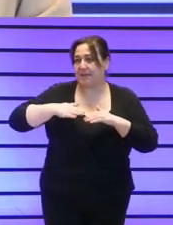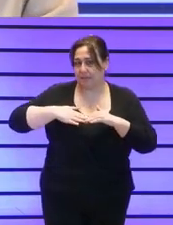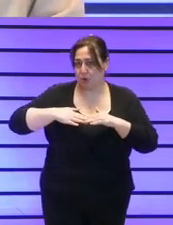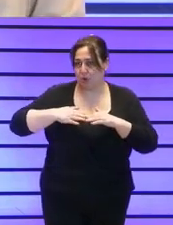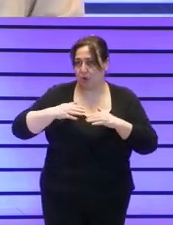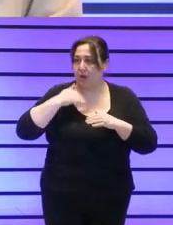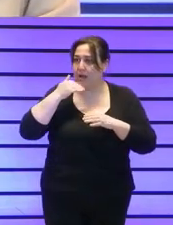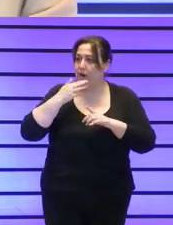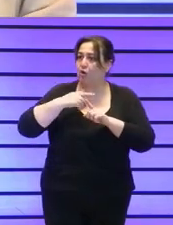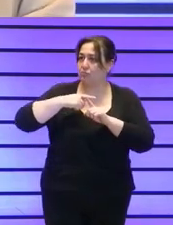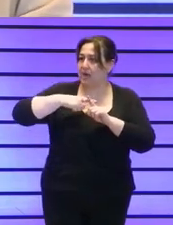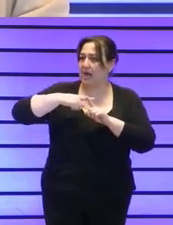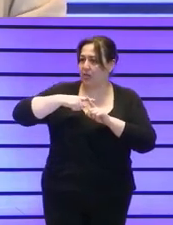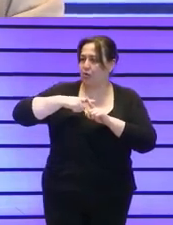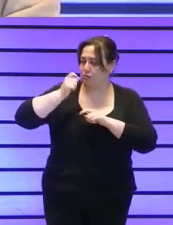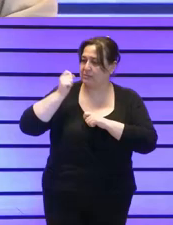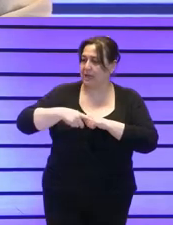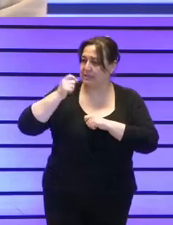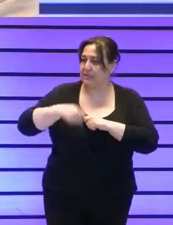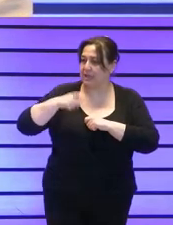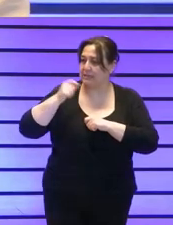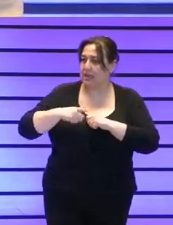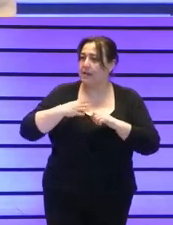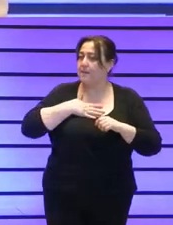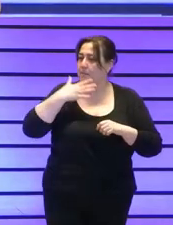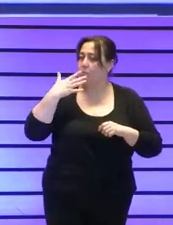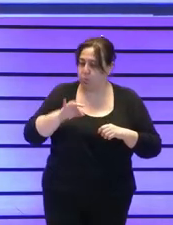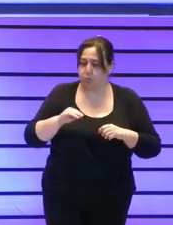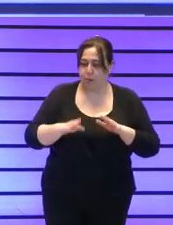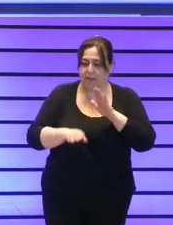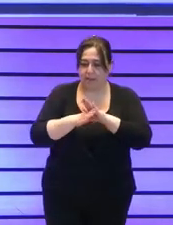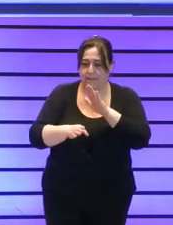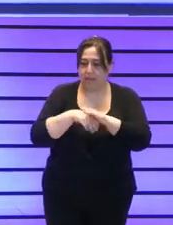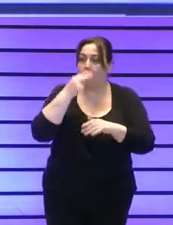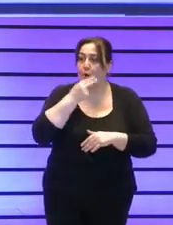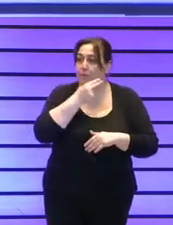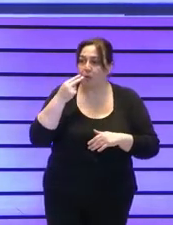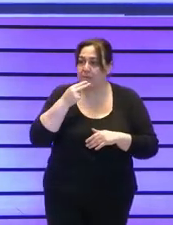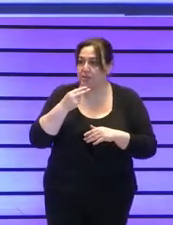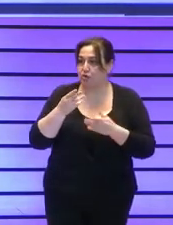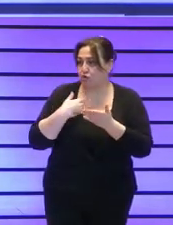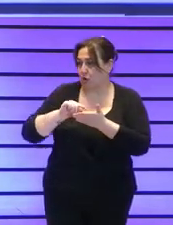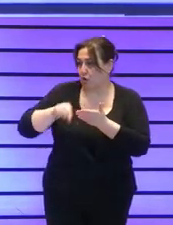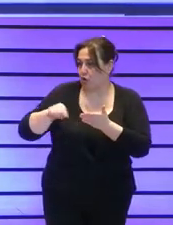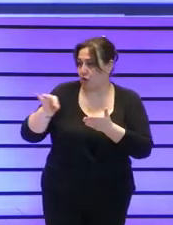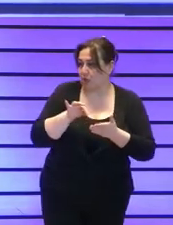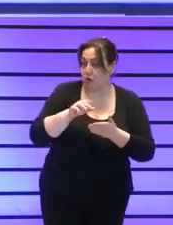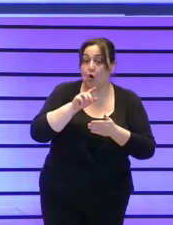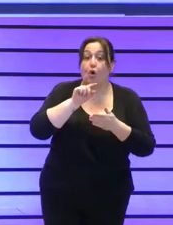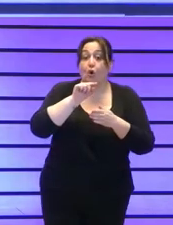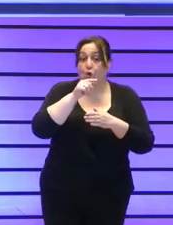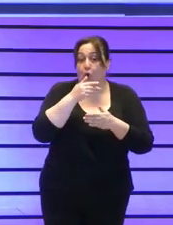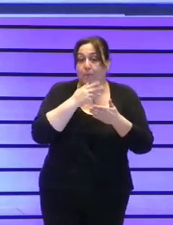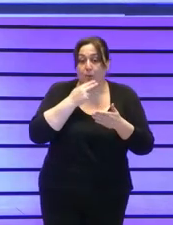con un grado de recurrencia que le permita estar a la altura de los compromisos que adquiere con las personas a las que sirve y tener